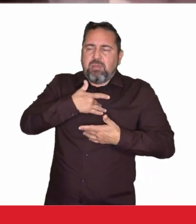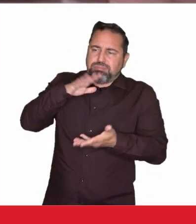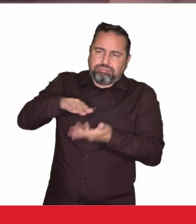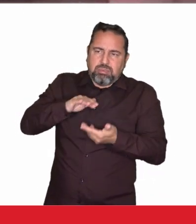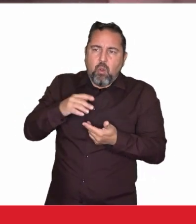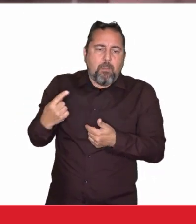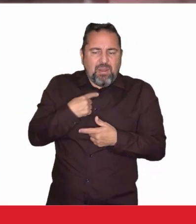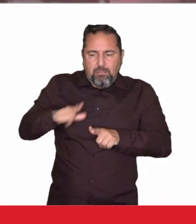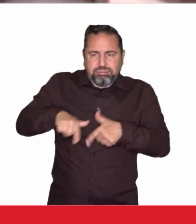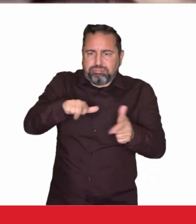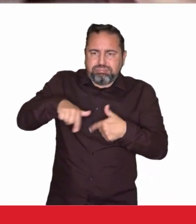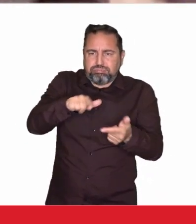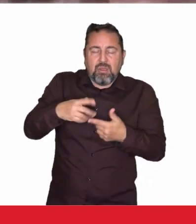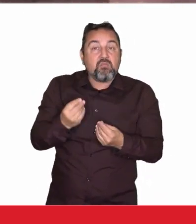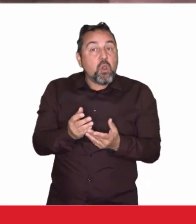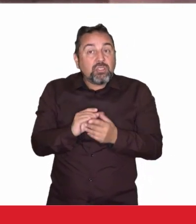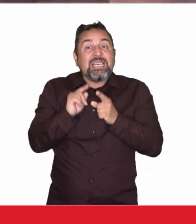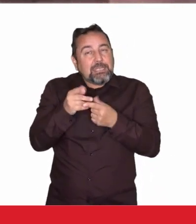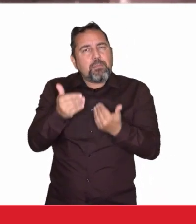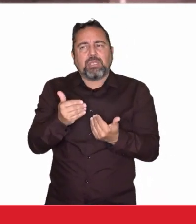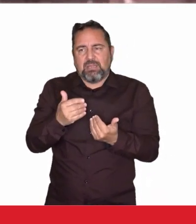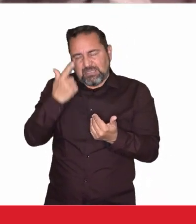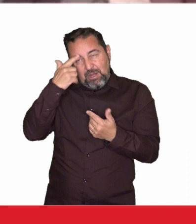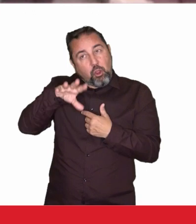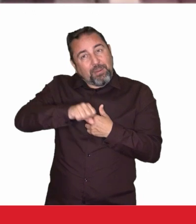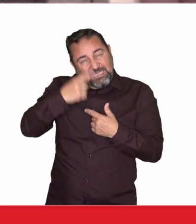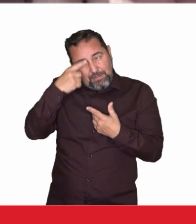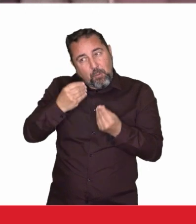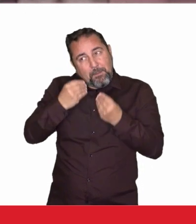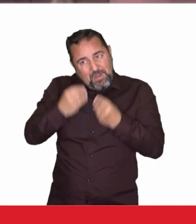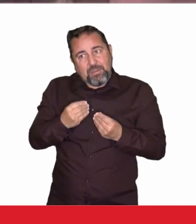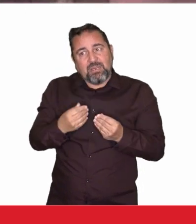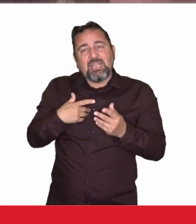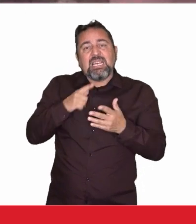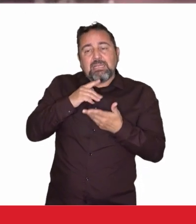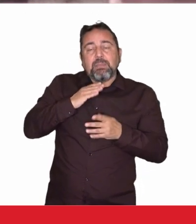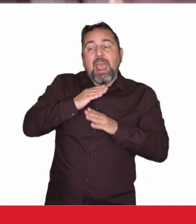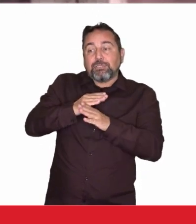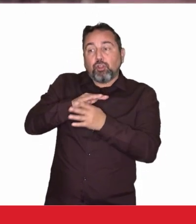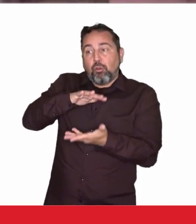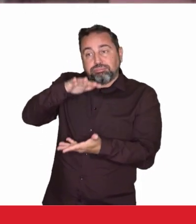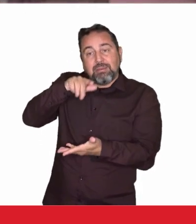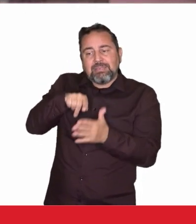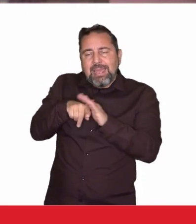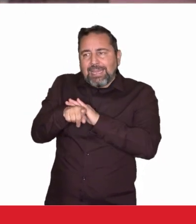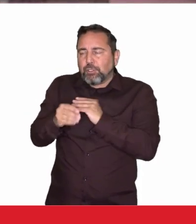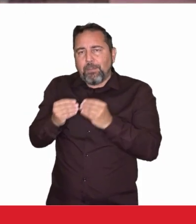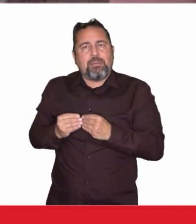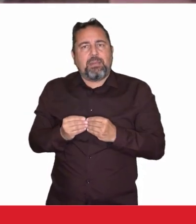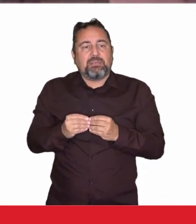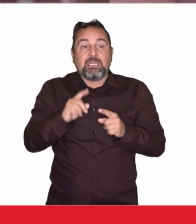has comprado demasiado, porque has desperdiciado mucho, y ahí es muy importante saber comprar bien y saber gestionar muy bien el